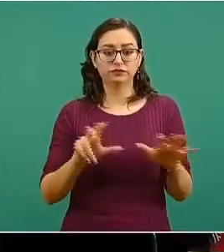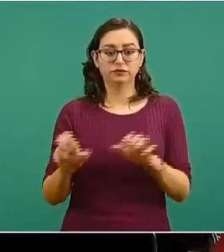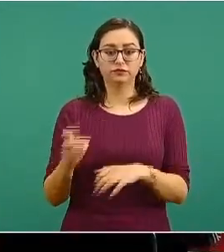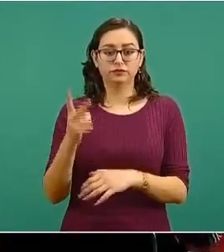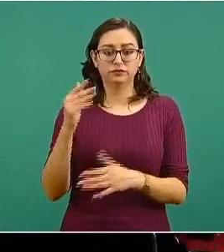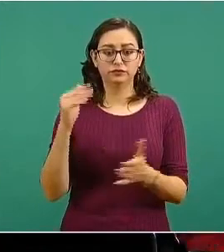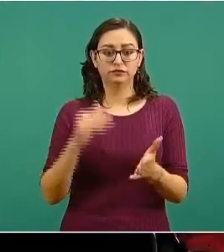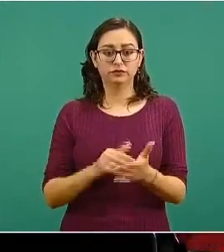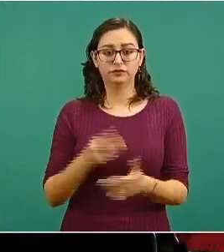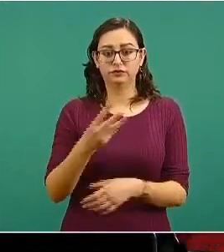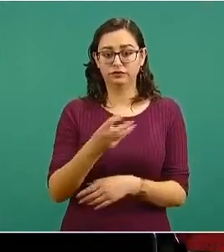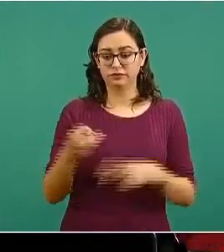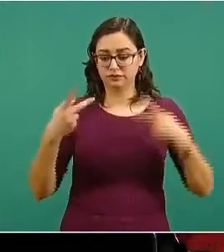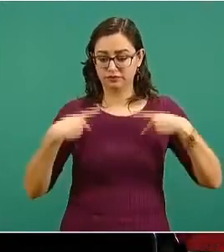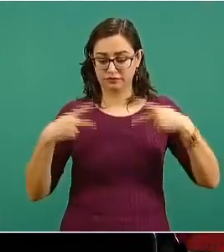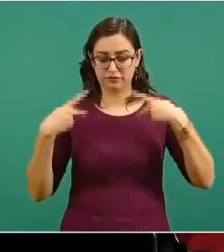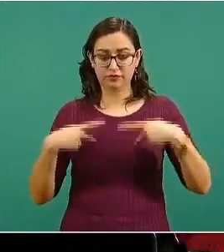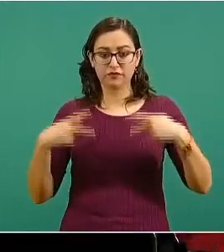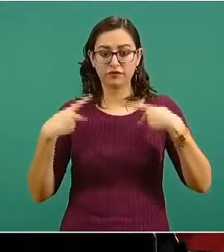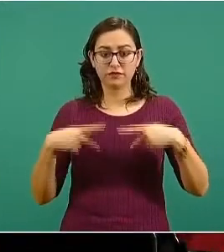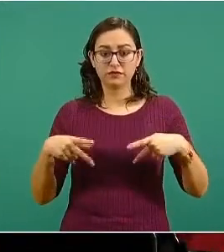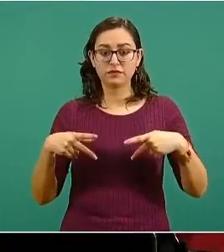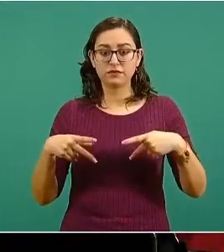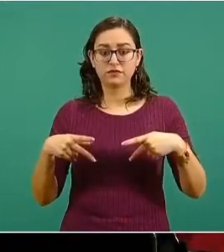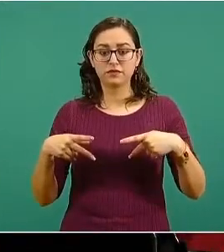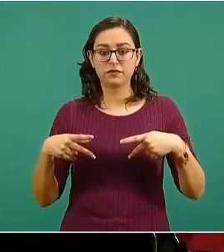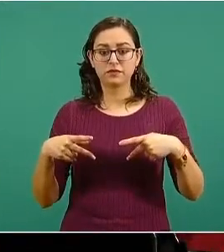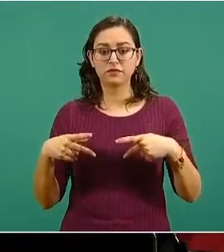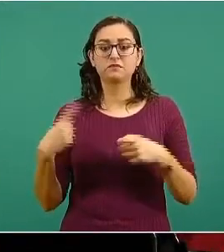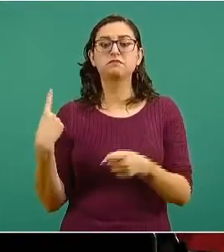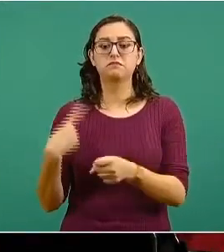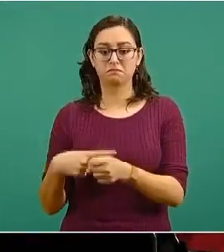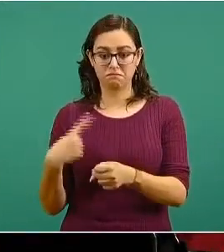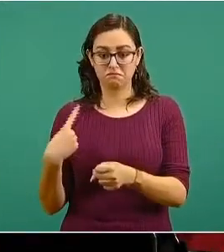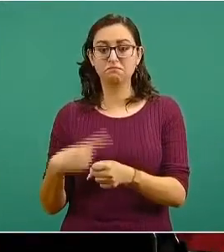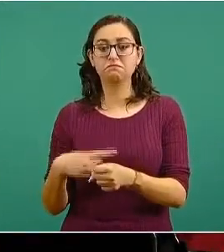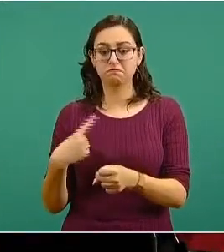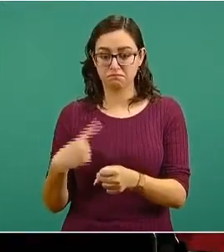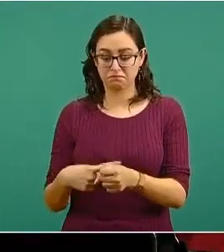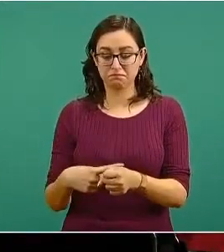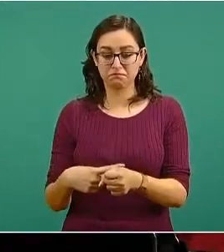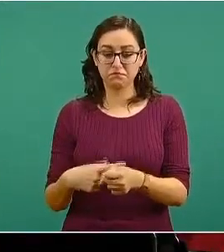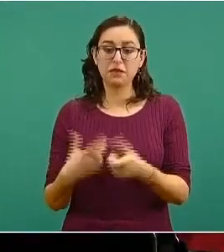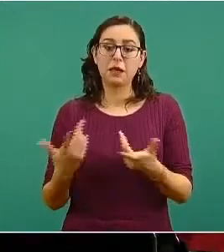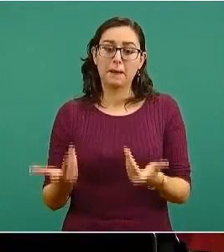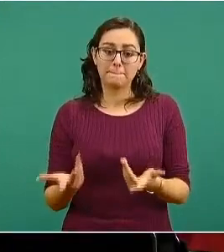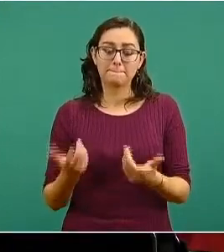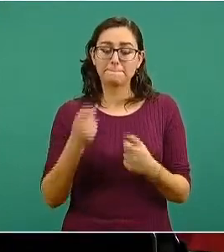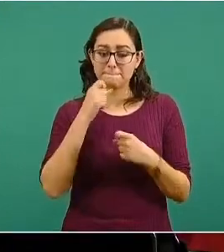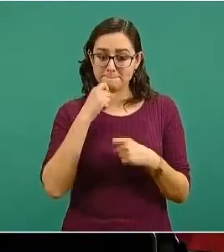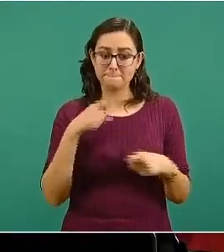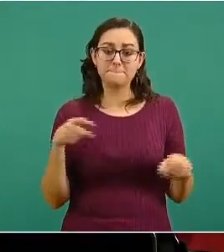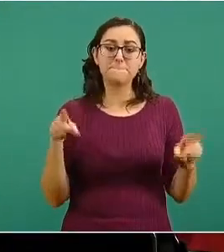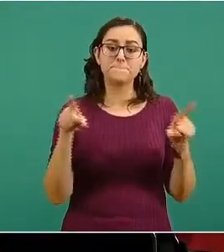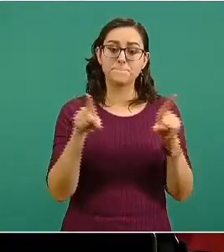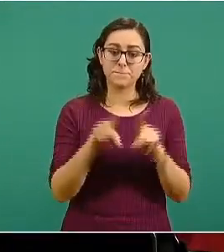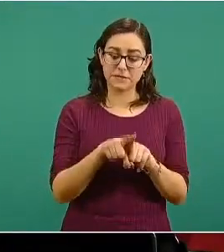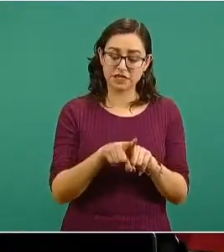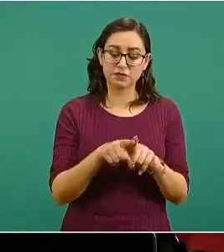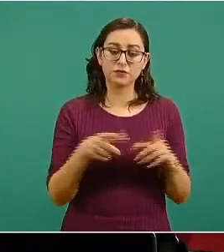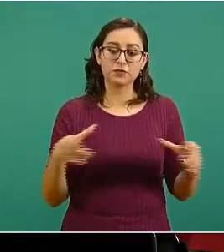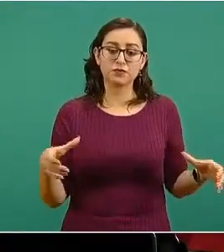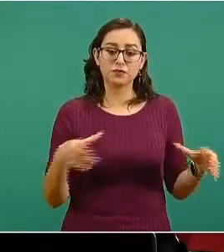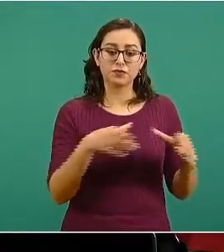1.802.093 personas y con esa misma metodología que aplica la Dirección General de Epidemiología, un total